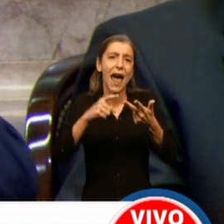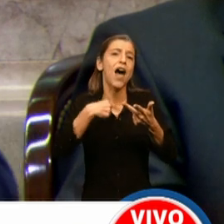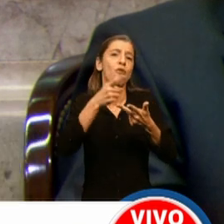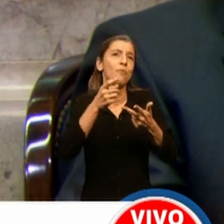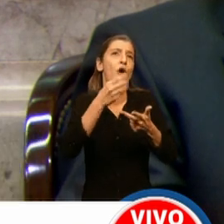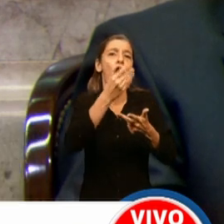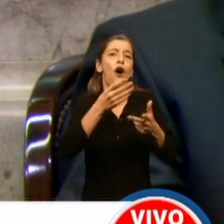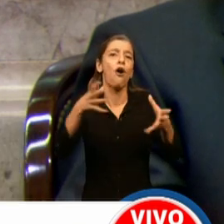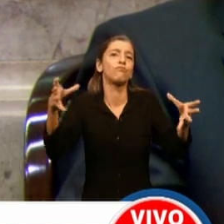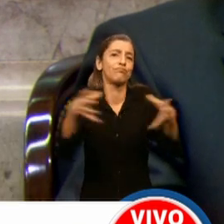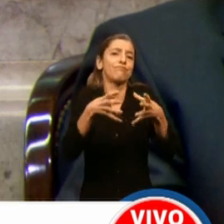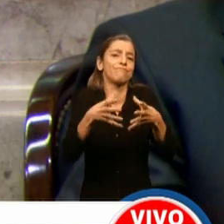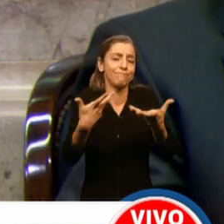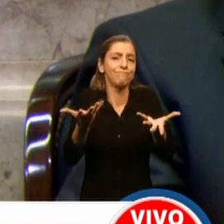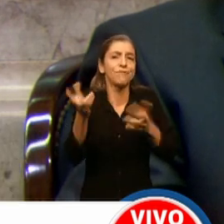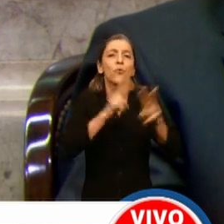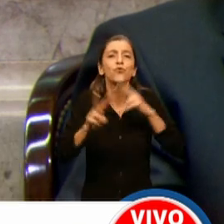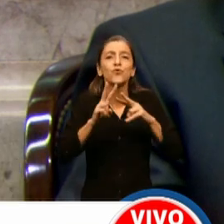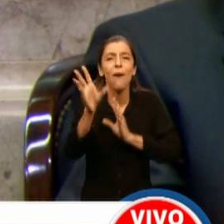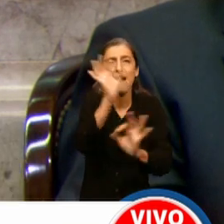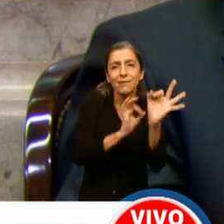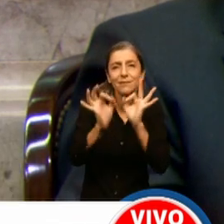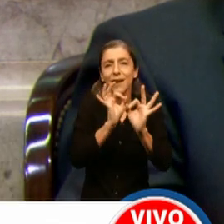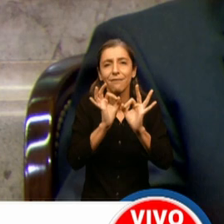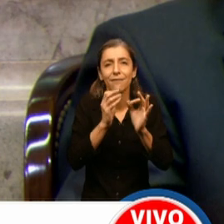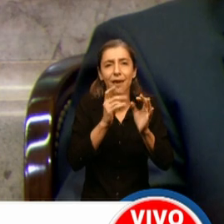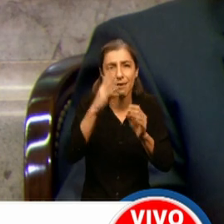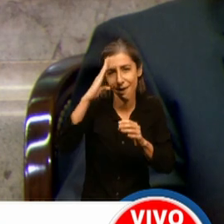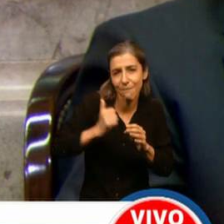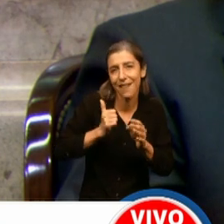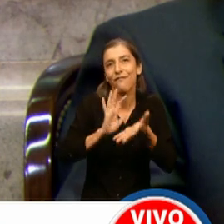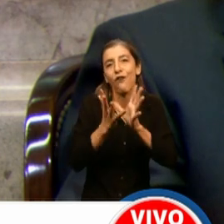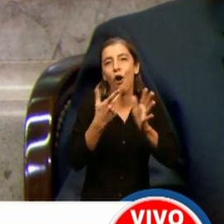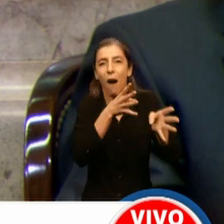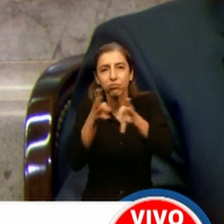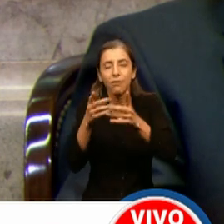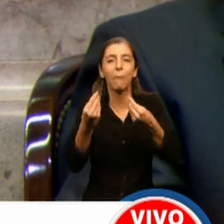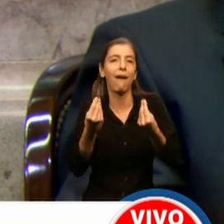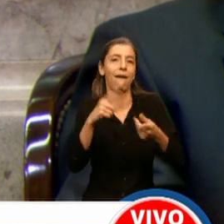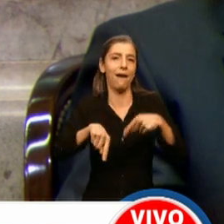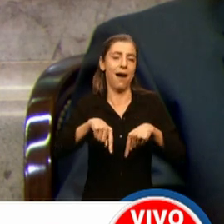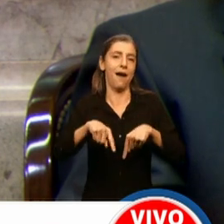este tipo de estrategias militares para poder definitivamente liberar